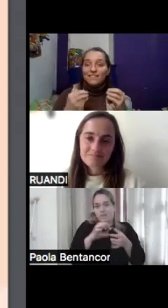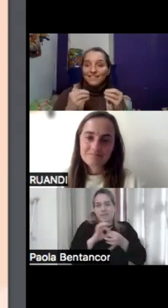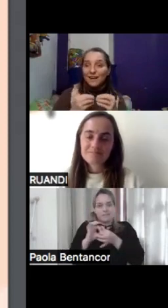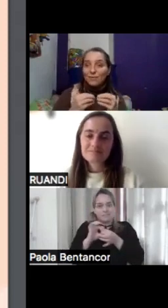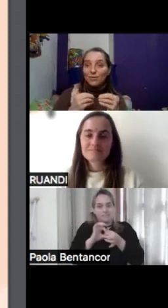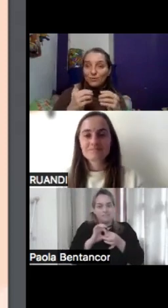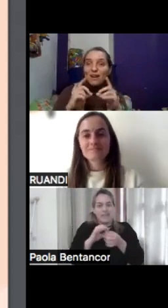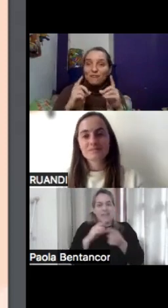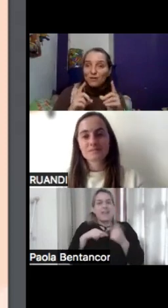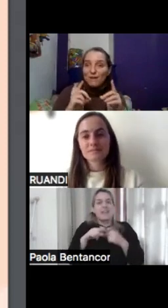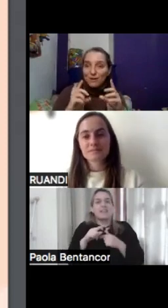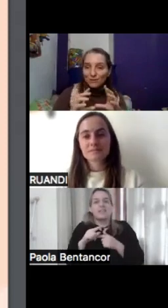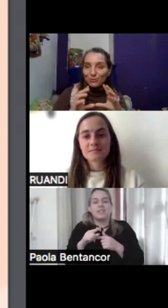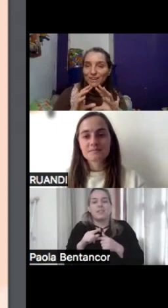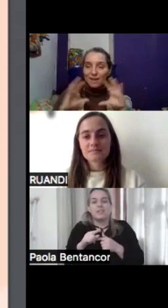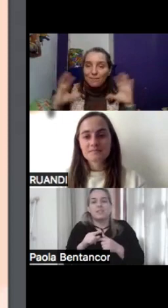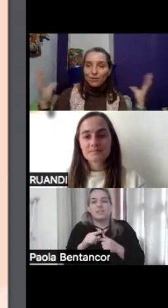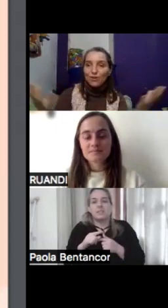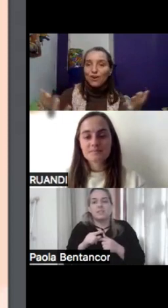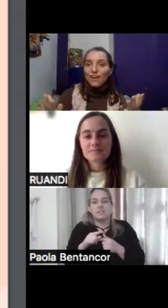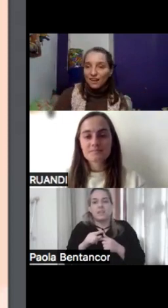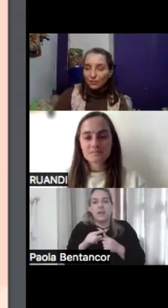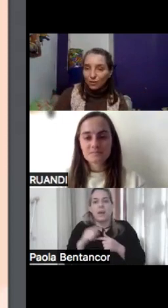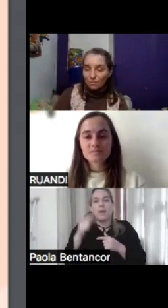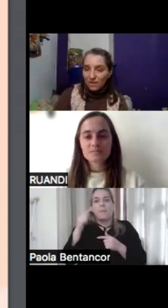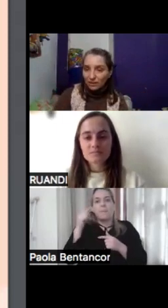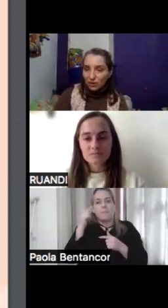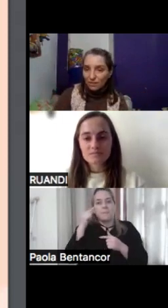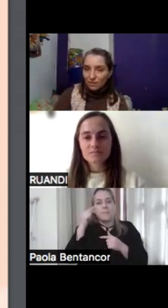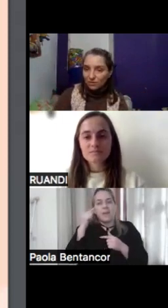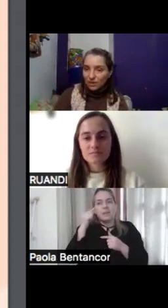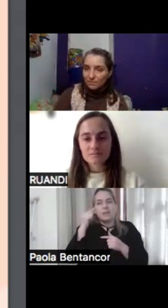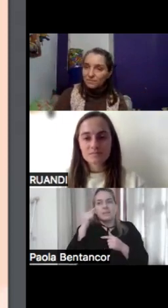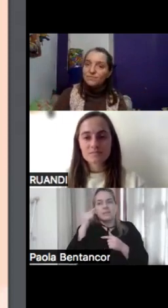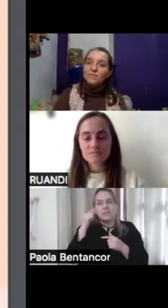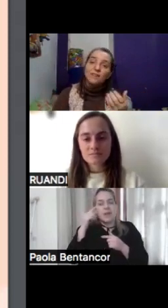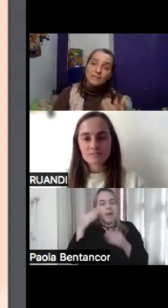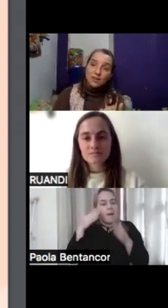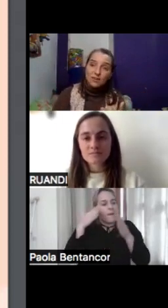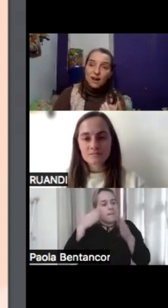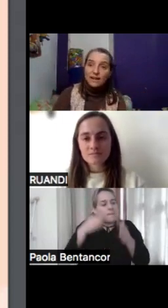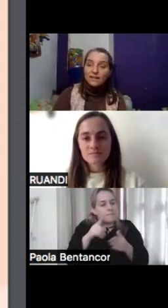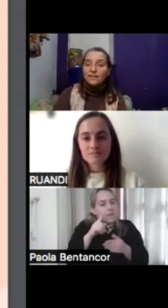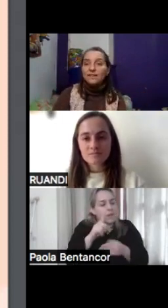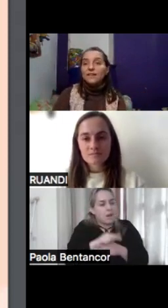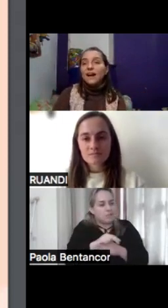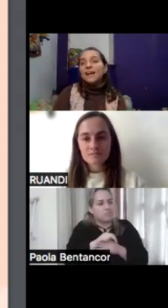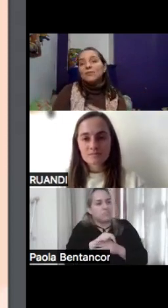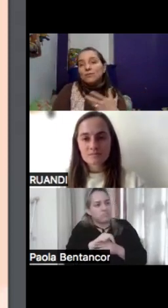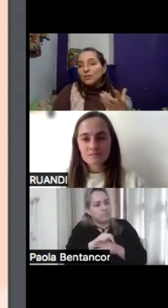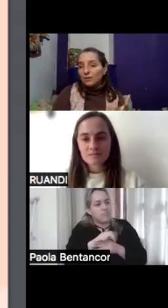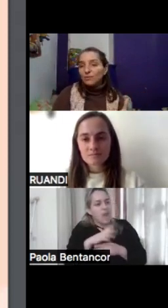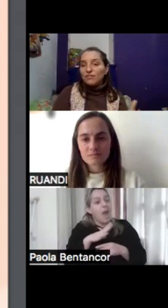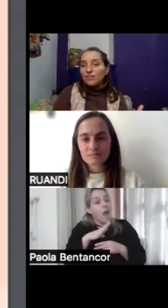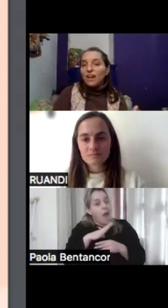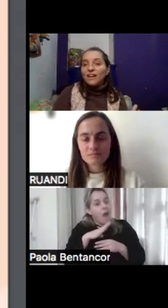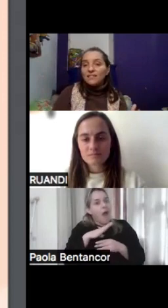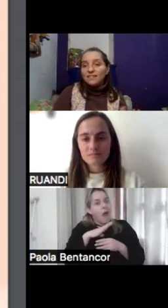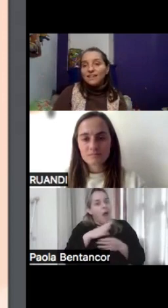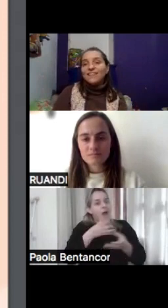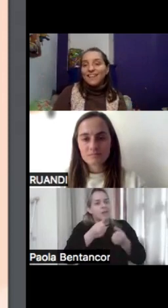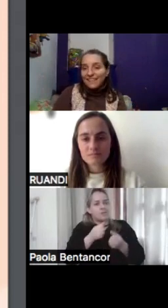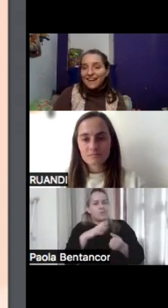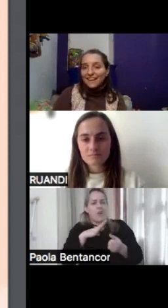hacer es ver si tenemos una forma de construir ese apoyo en el entorno inmediato de la persona. Y si no lo hay un montón